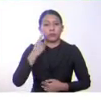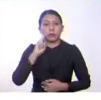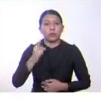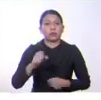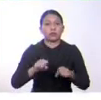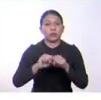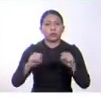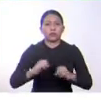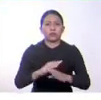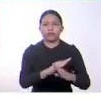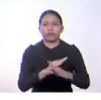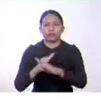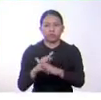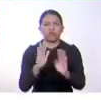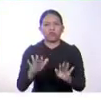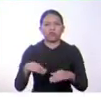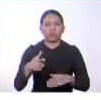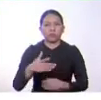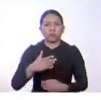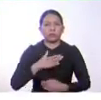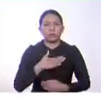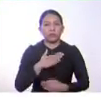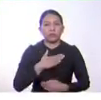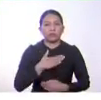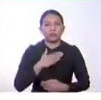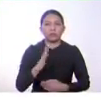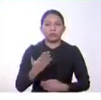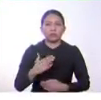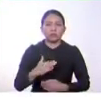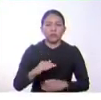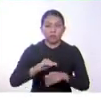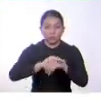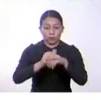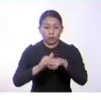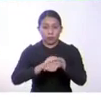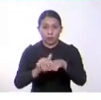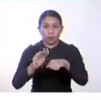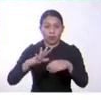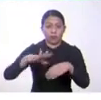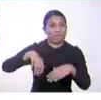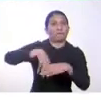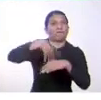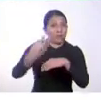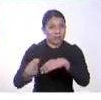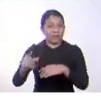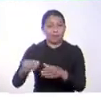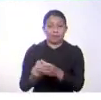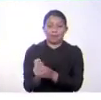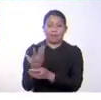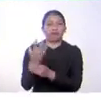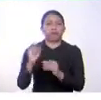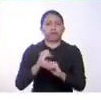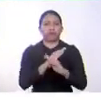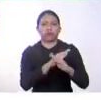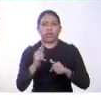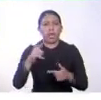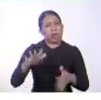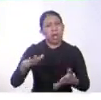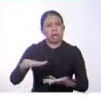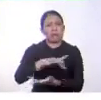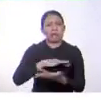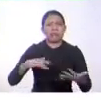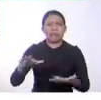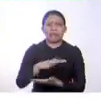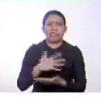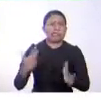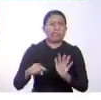Lo constituyen tejidos que forman la capa externa de la planta, la cual le permite resistir a un medio ambiente variable y